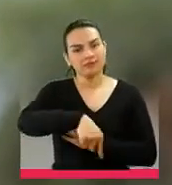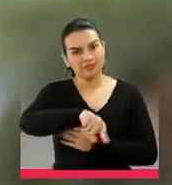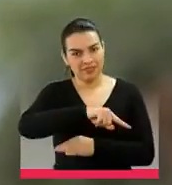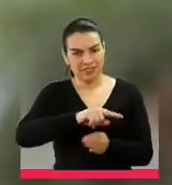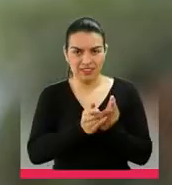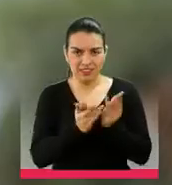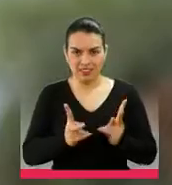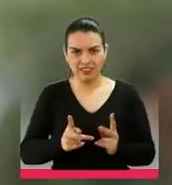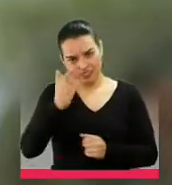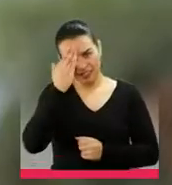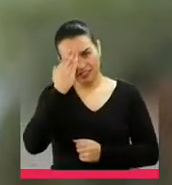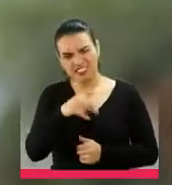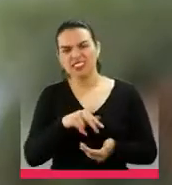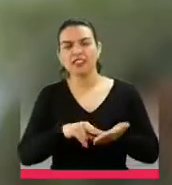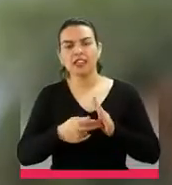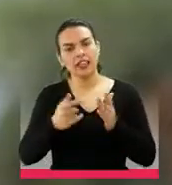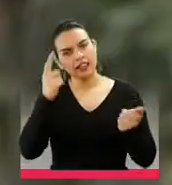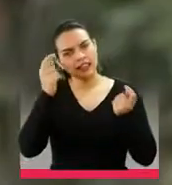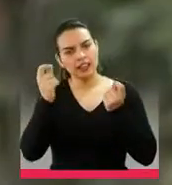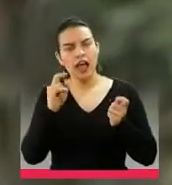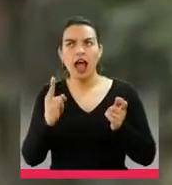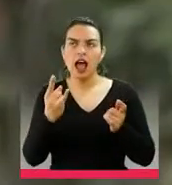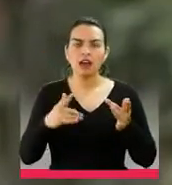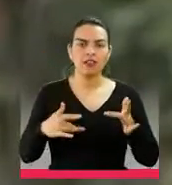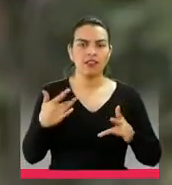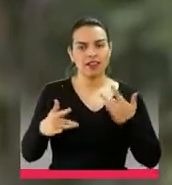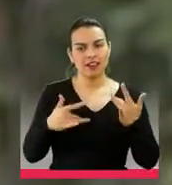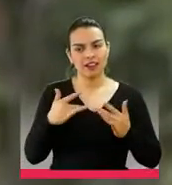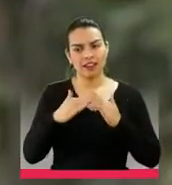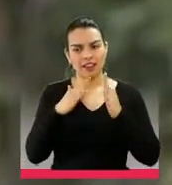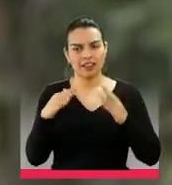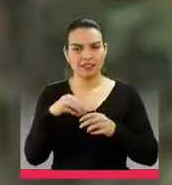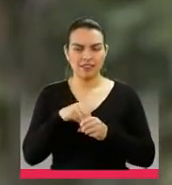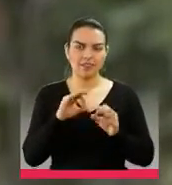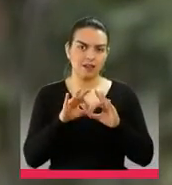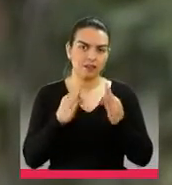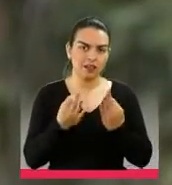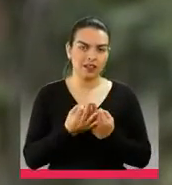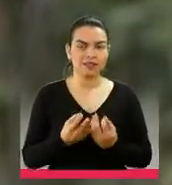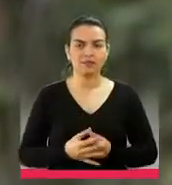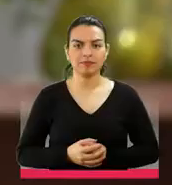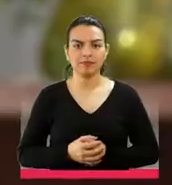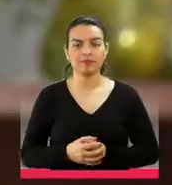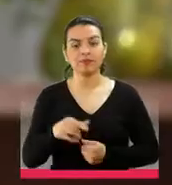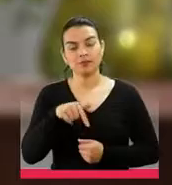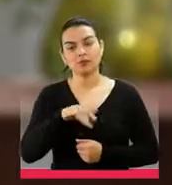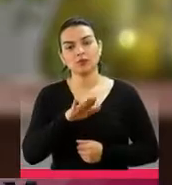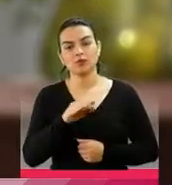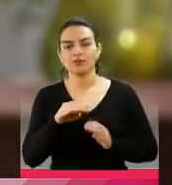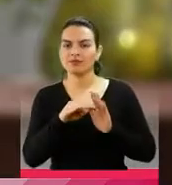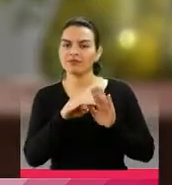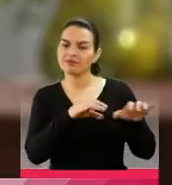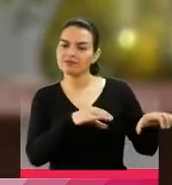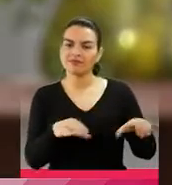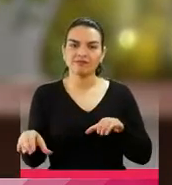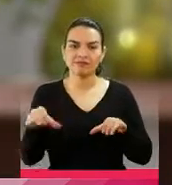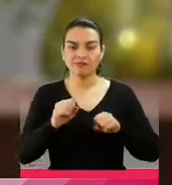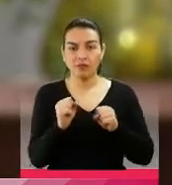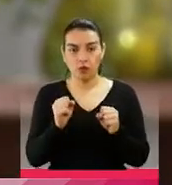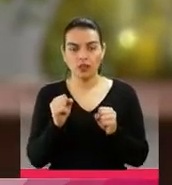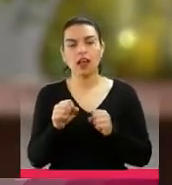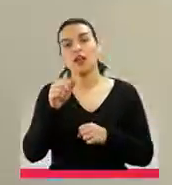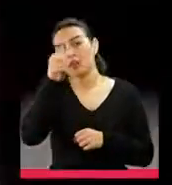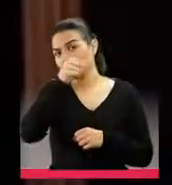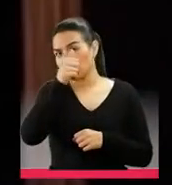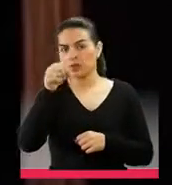alternativa para distraerse en sus casas con su familia crónicas capital el domingo a las siete y treinta de la